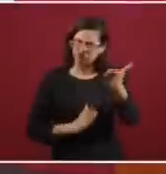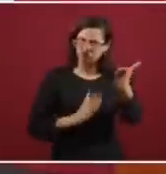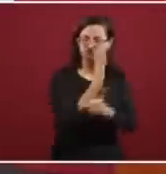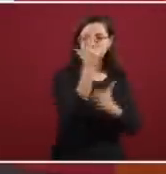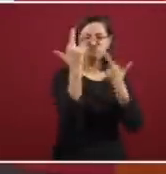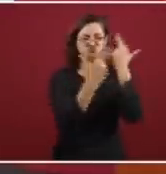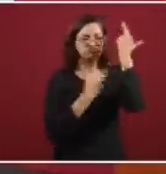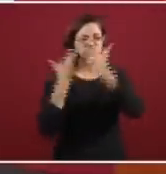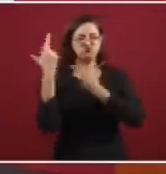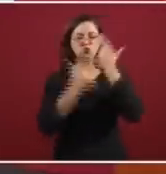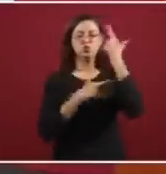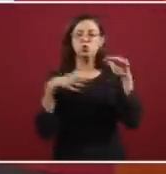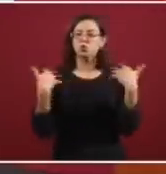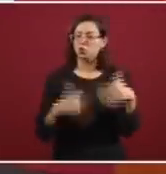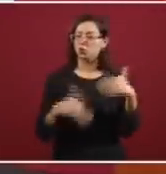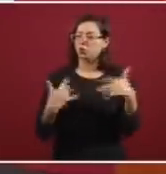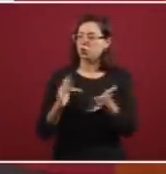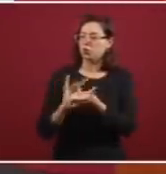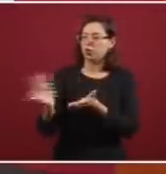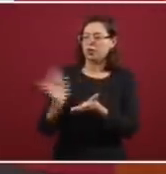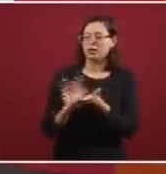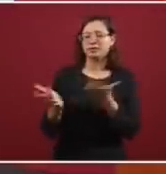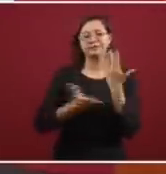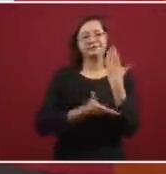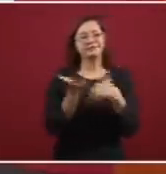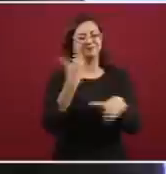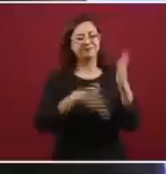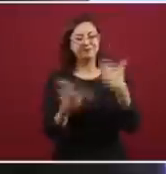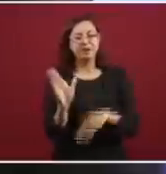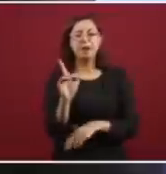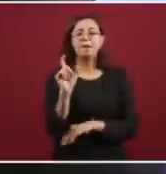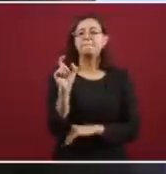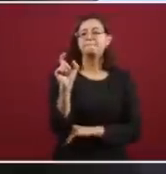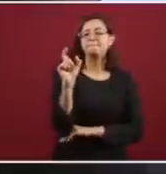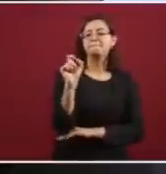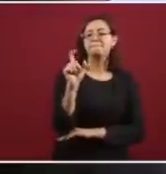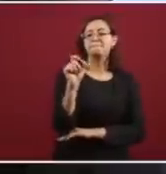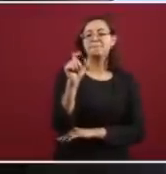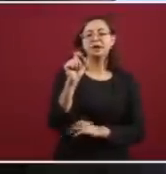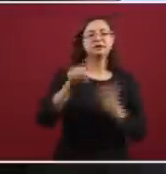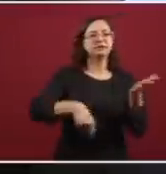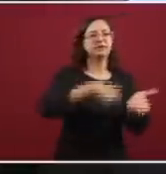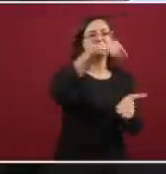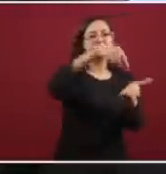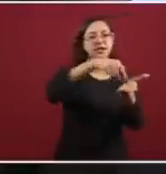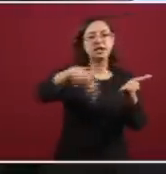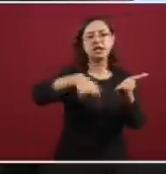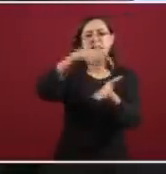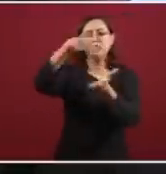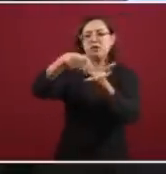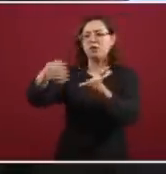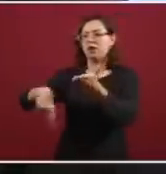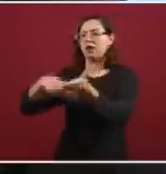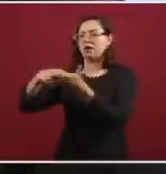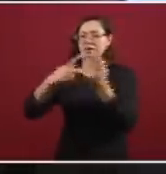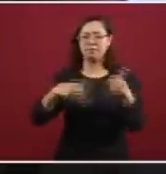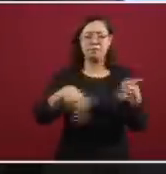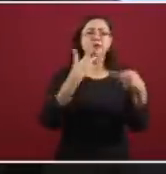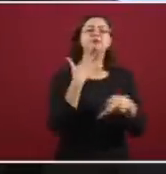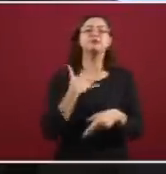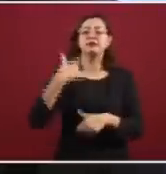sido tan exitosas como lo fueron. Fueron 20 estaciones de servicio